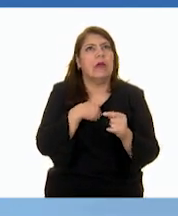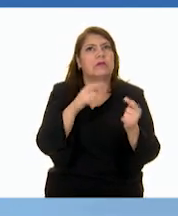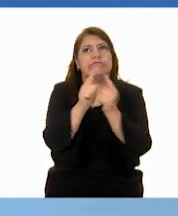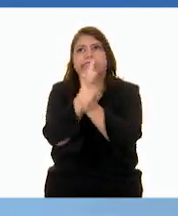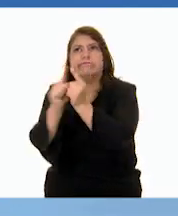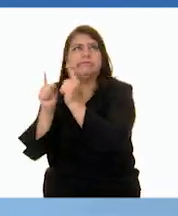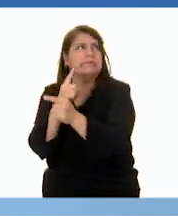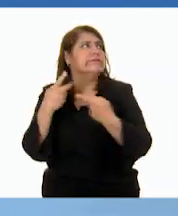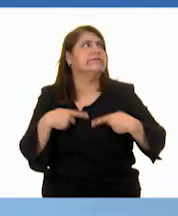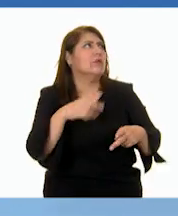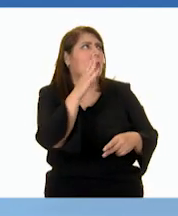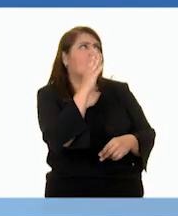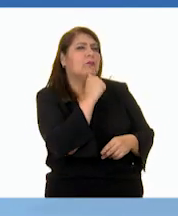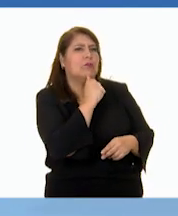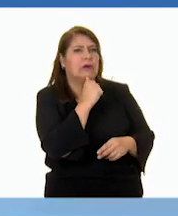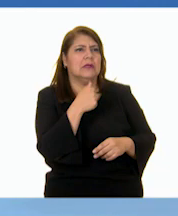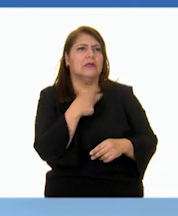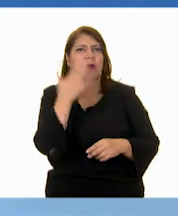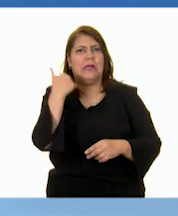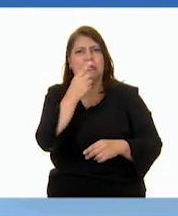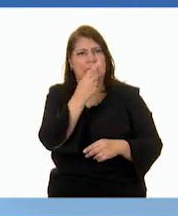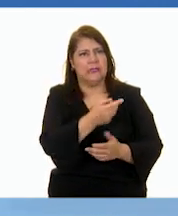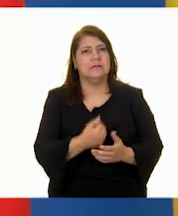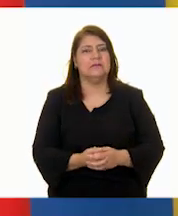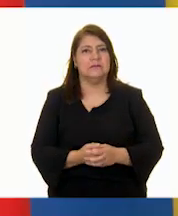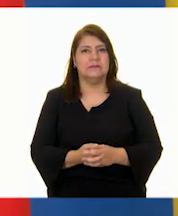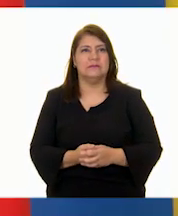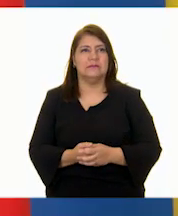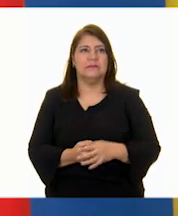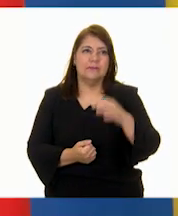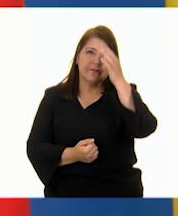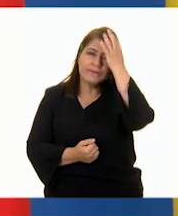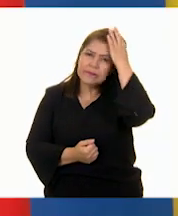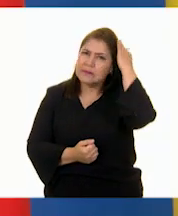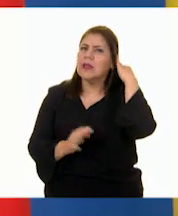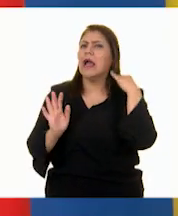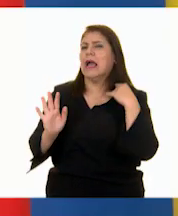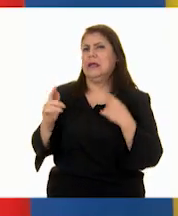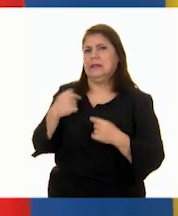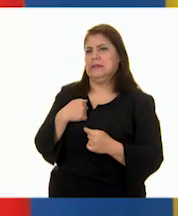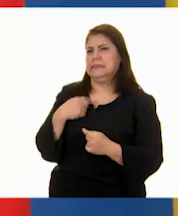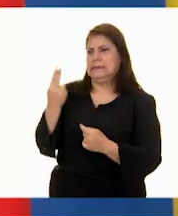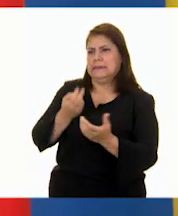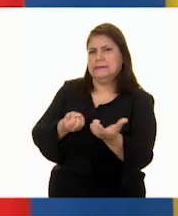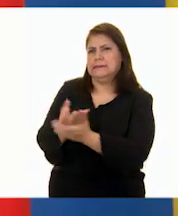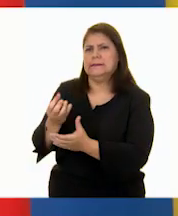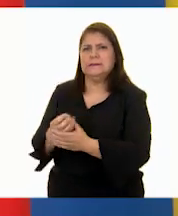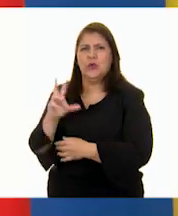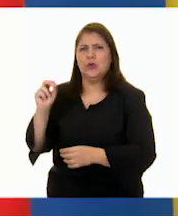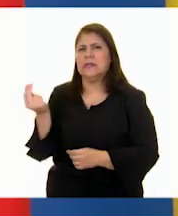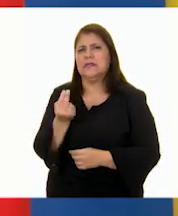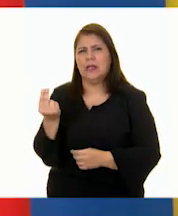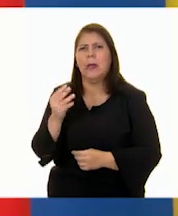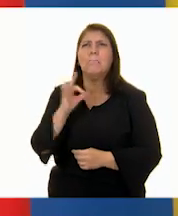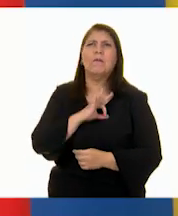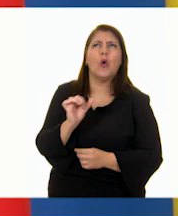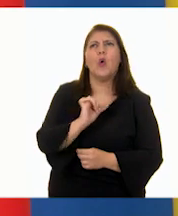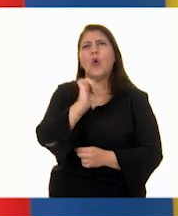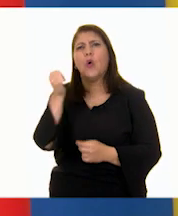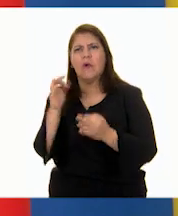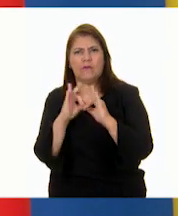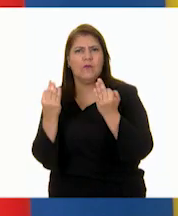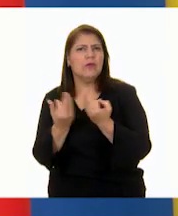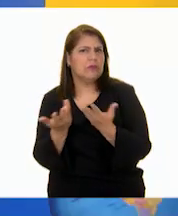gente. Ay, lo dije el primer día. Pero, Ton, yo creo que no es necesario salir. Podemos buscar otras formas,